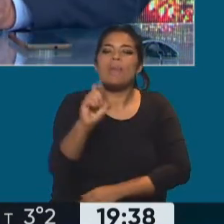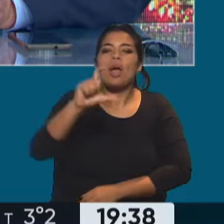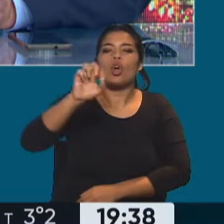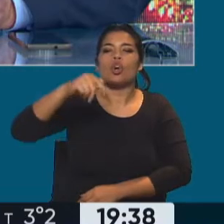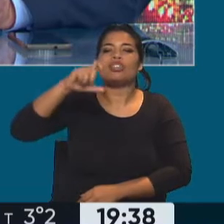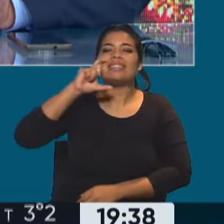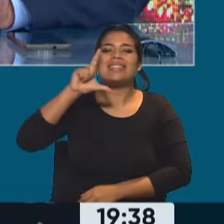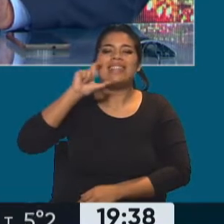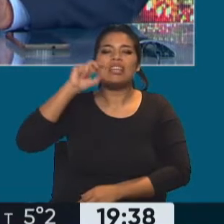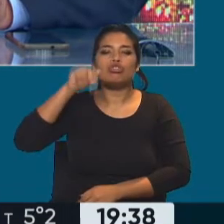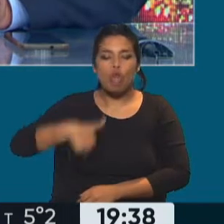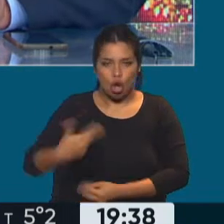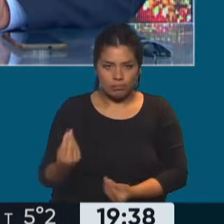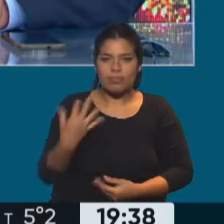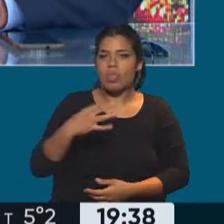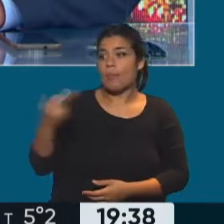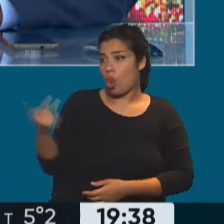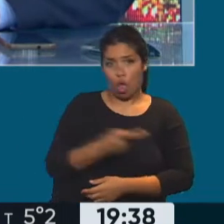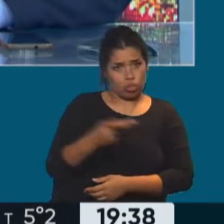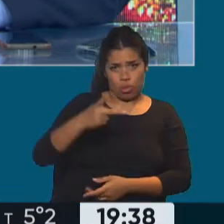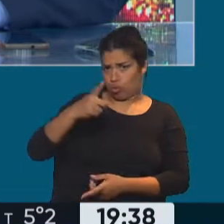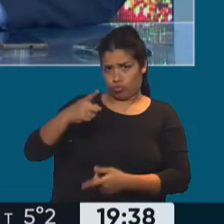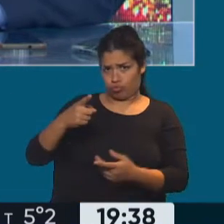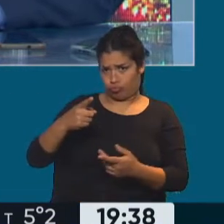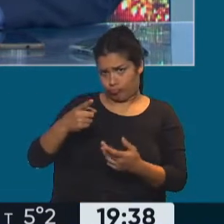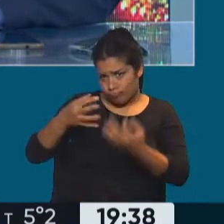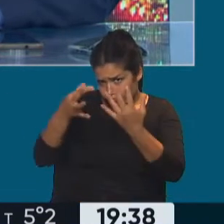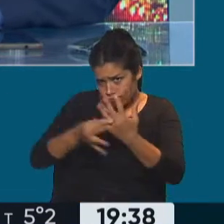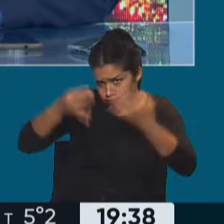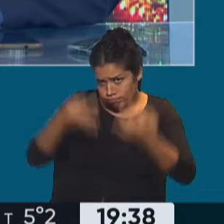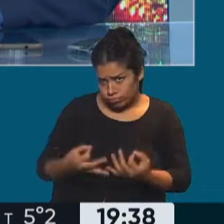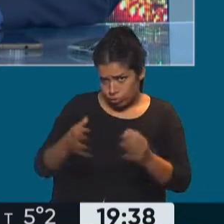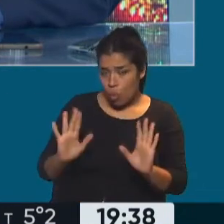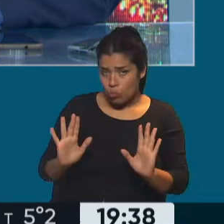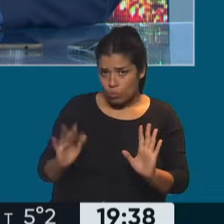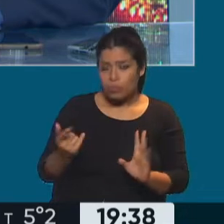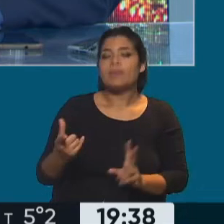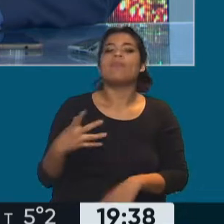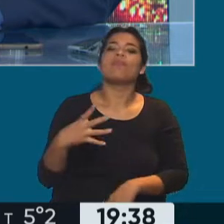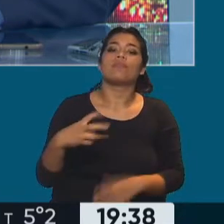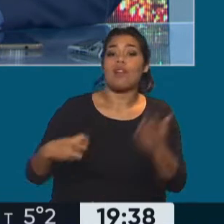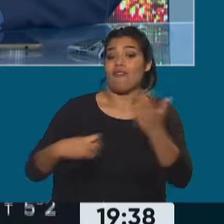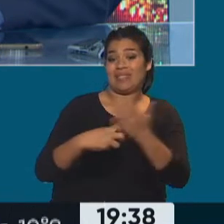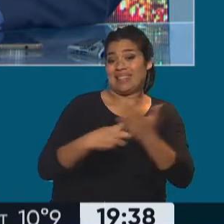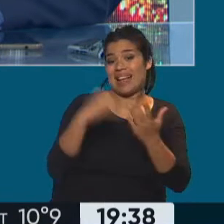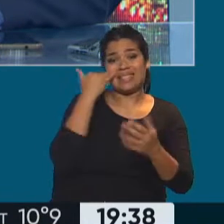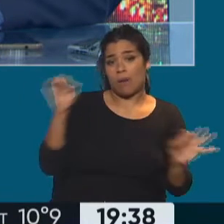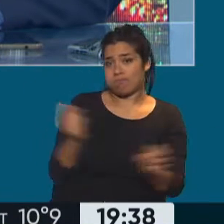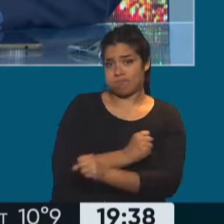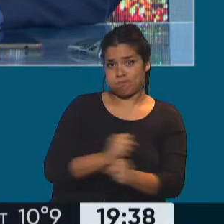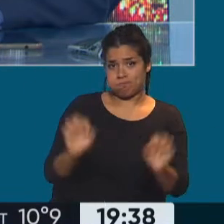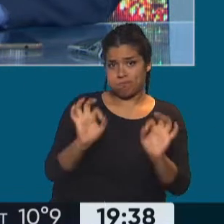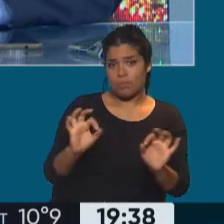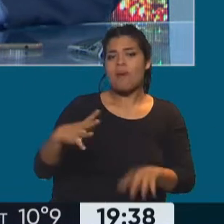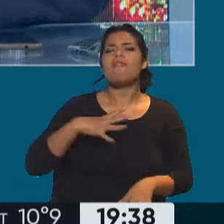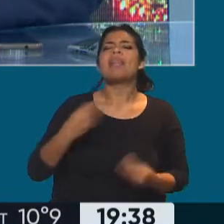con eso a lo que se comprometieron, que el fiscal ya aceptó y que solo resta que lo homologue el juez Lino